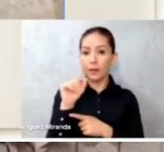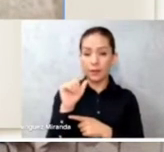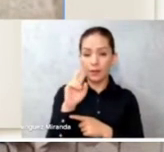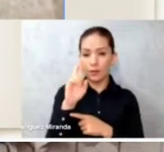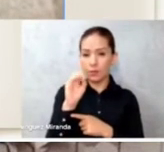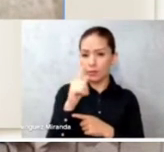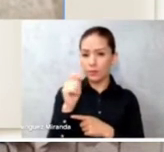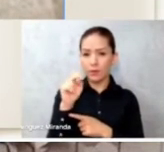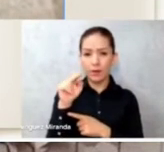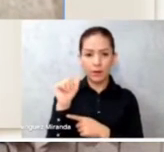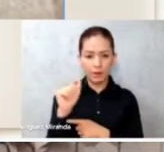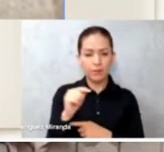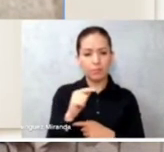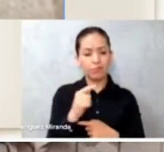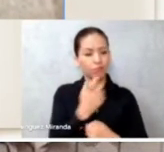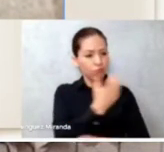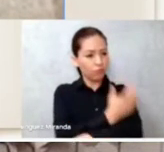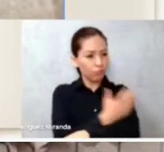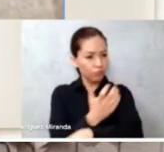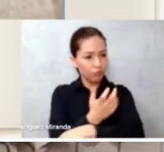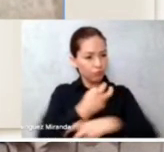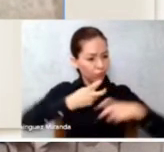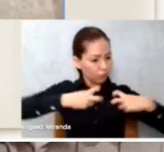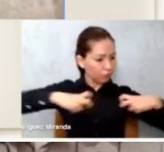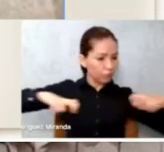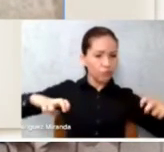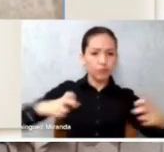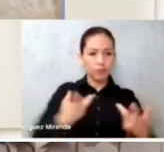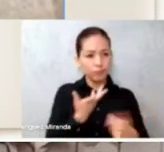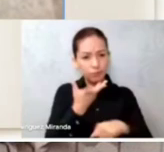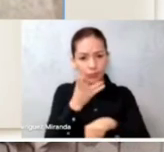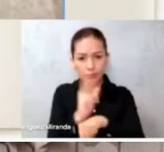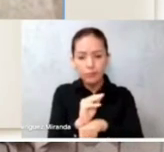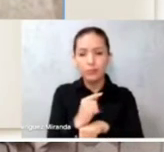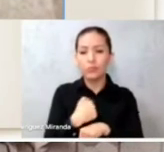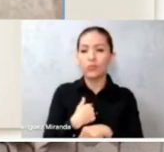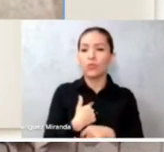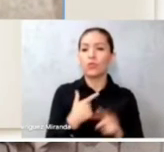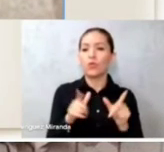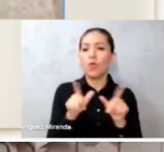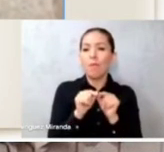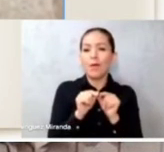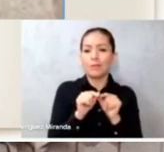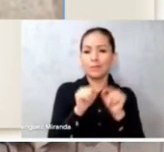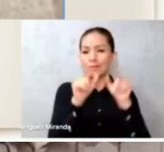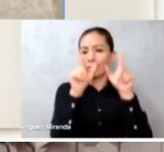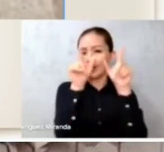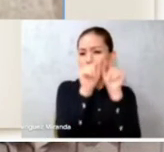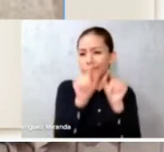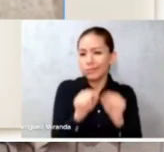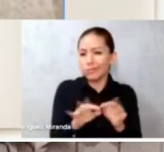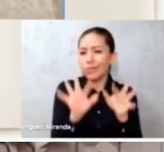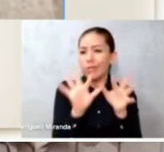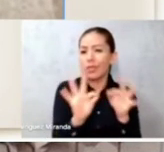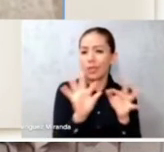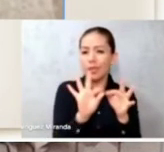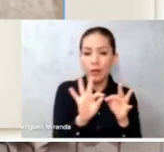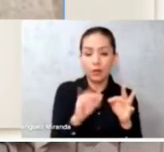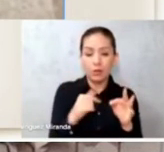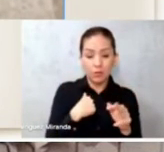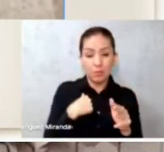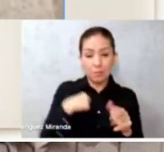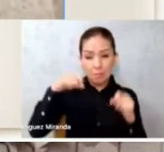de mis compañeros magistrados, quiero ser muy breve en mi intervención para no ser muy